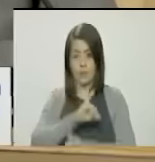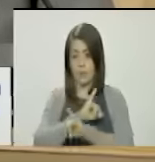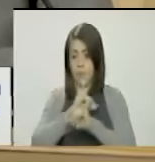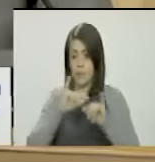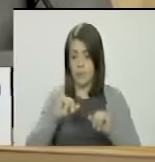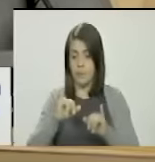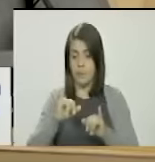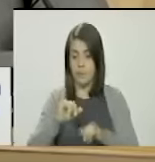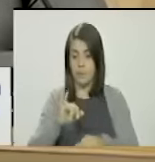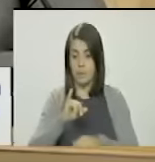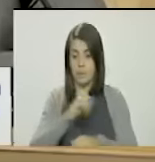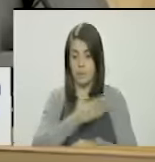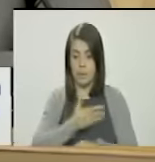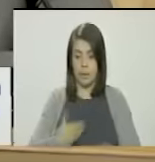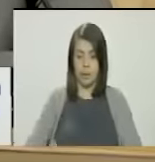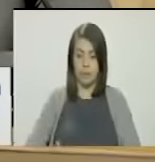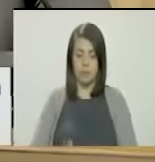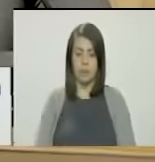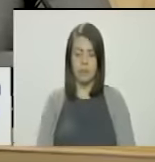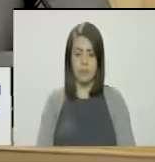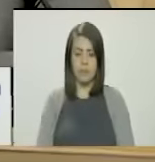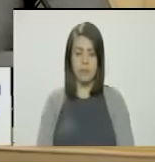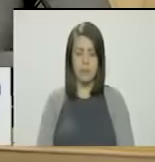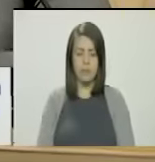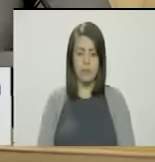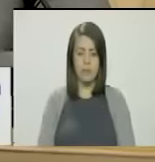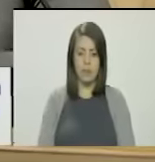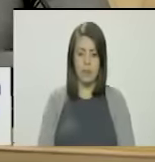todo, presidente.